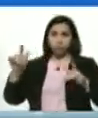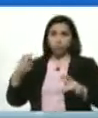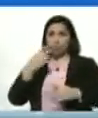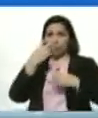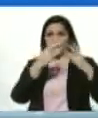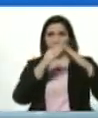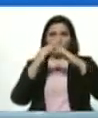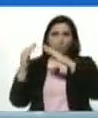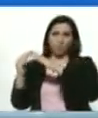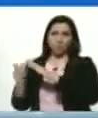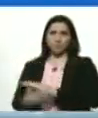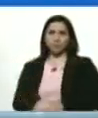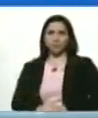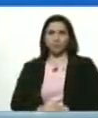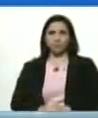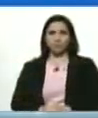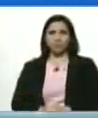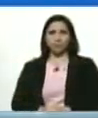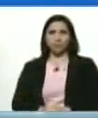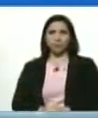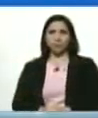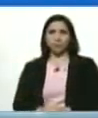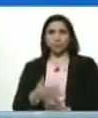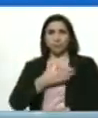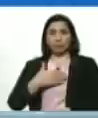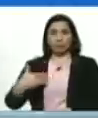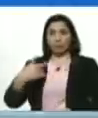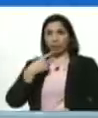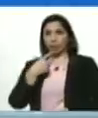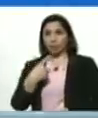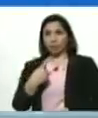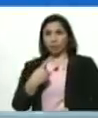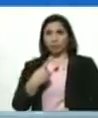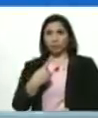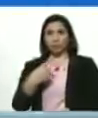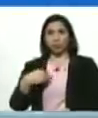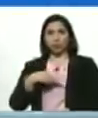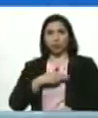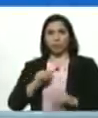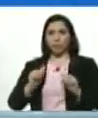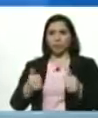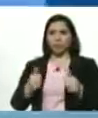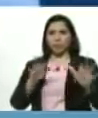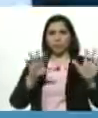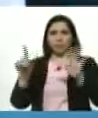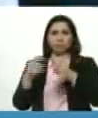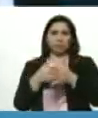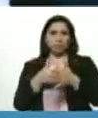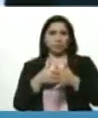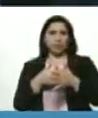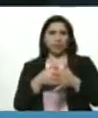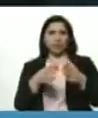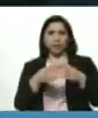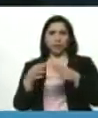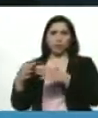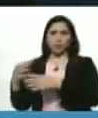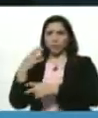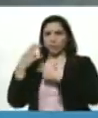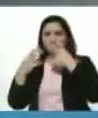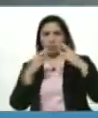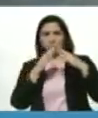casa por casa no quiero decirle nosotros empezamos con 16 mil equipos de visita casa por casa